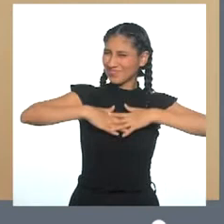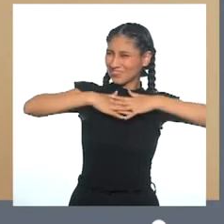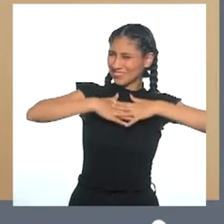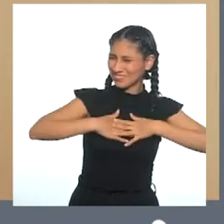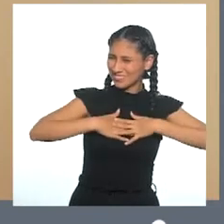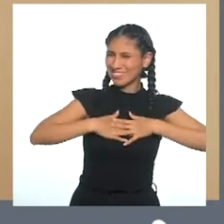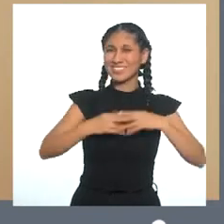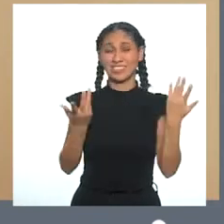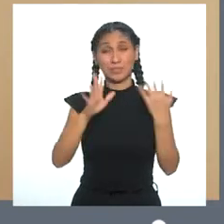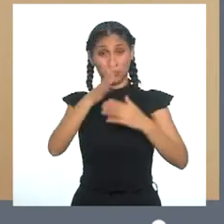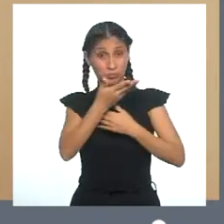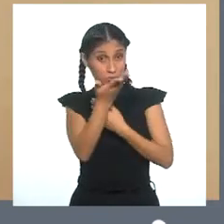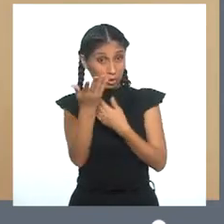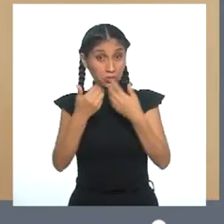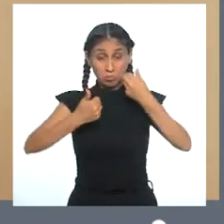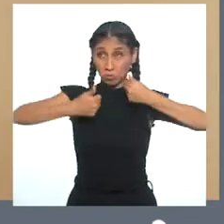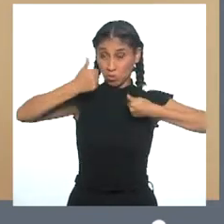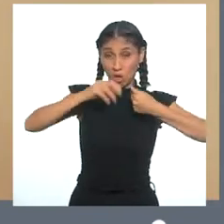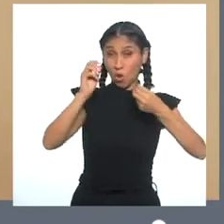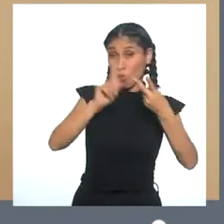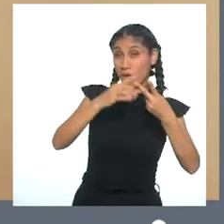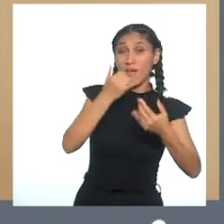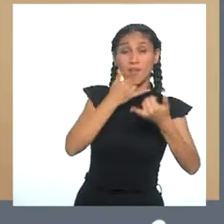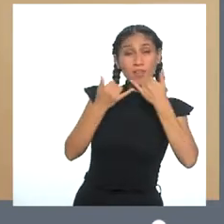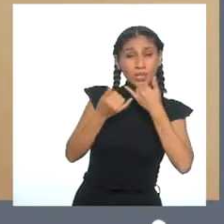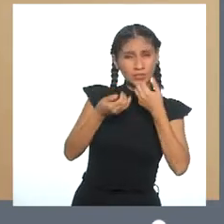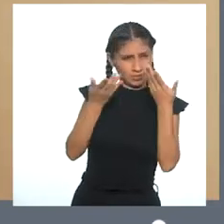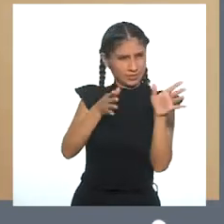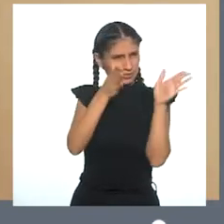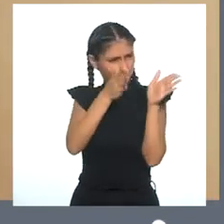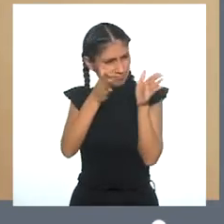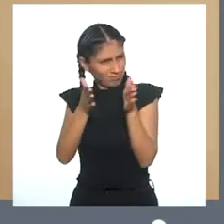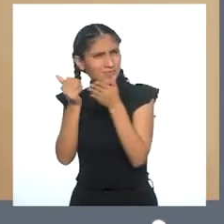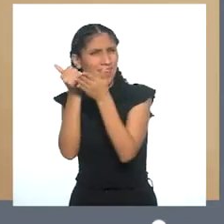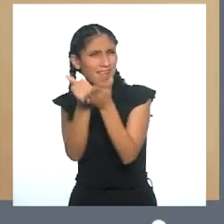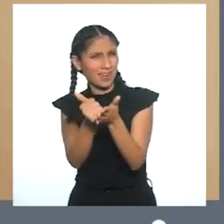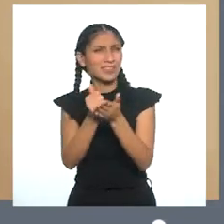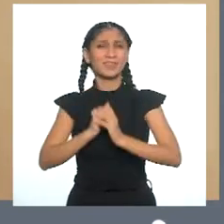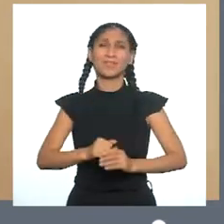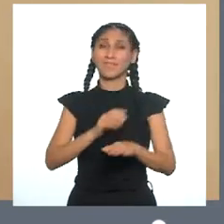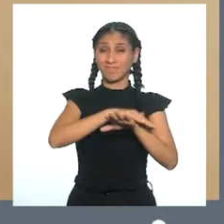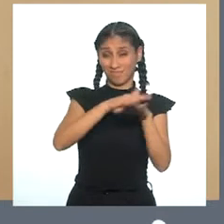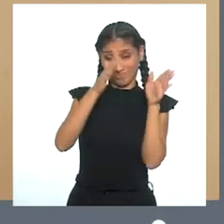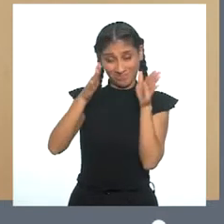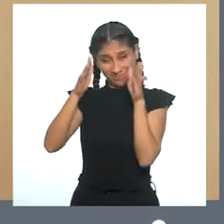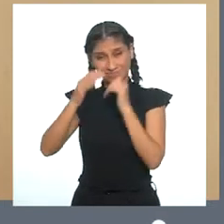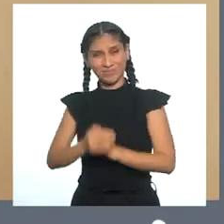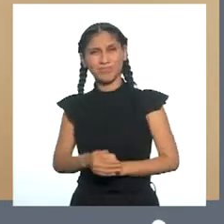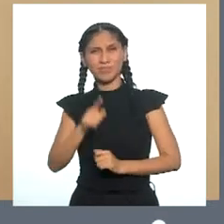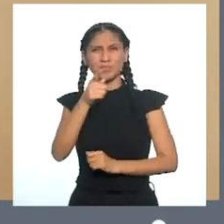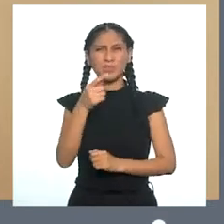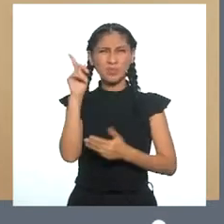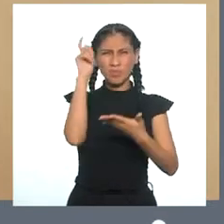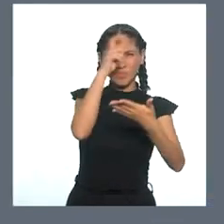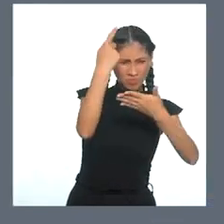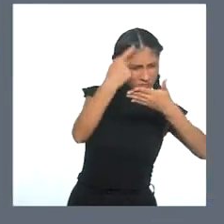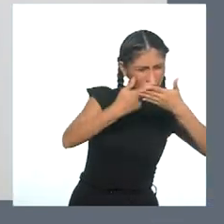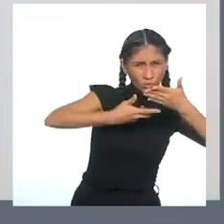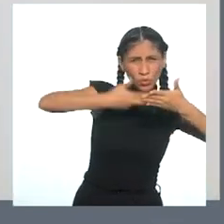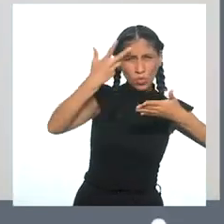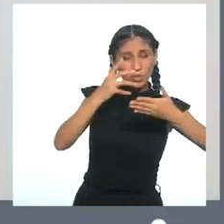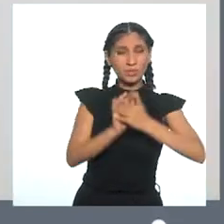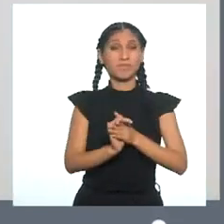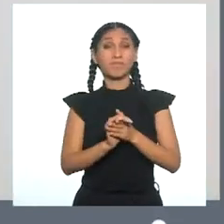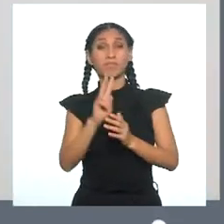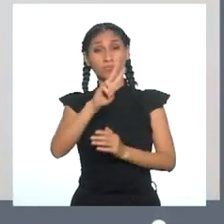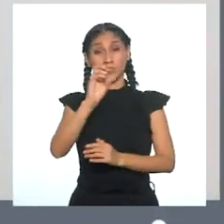tranquilos, tener dudas y equivocarse es parte del proceso de aprendizaje. ¿Dónde estuvo la complicación? No sabemos